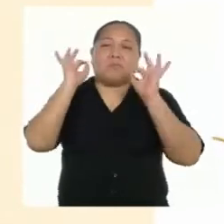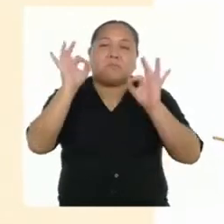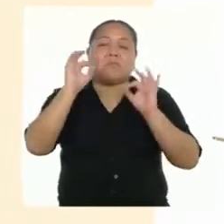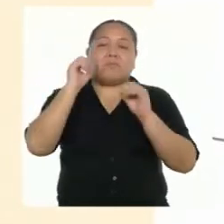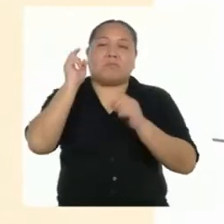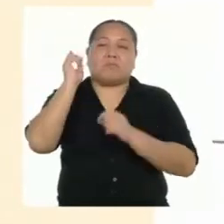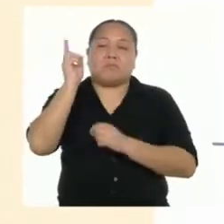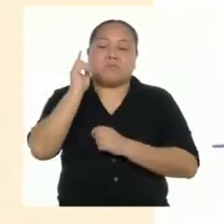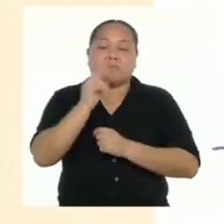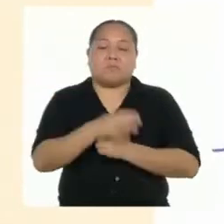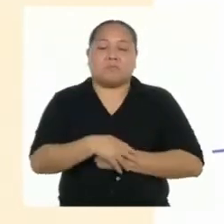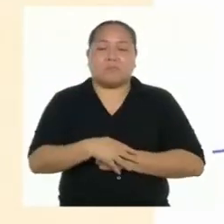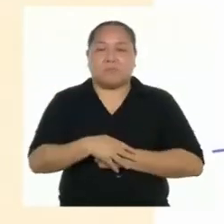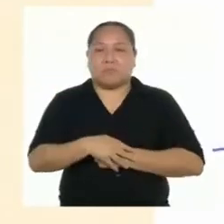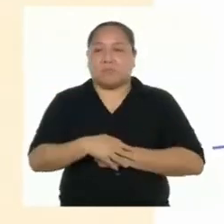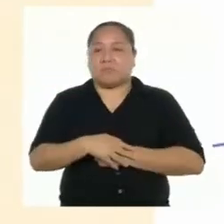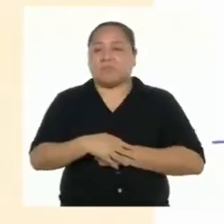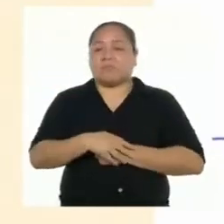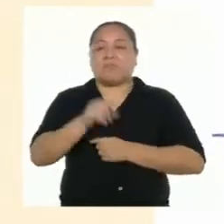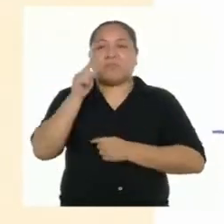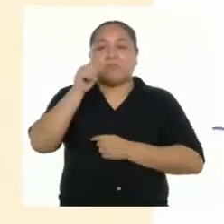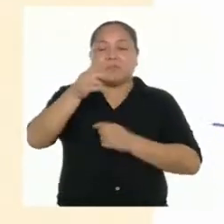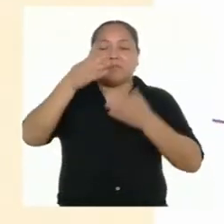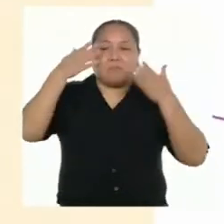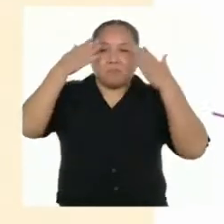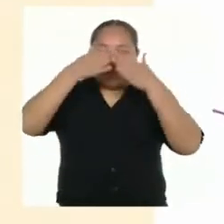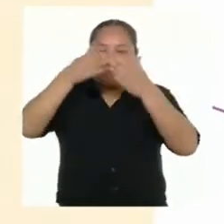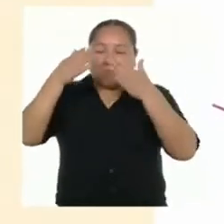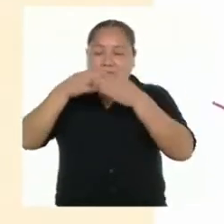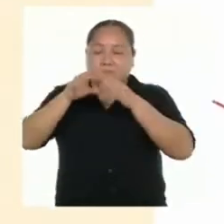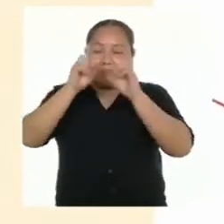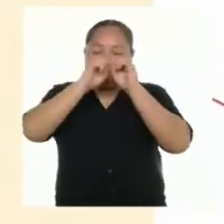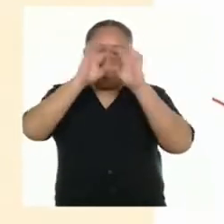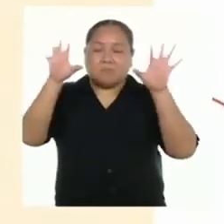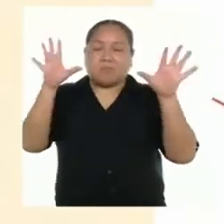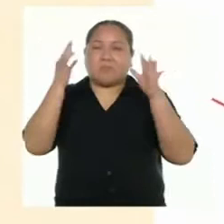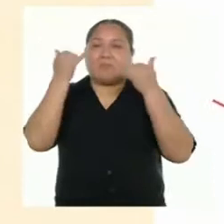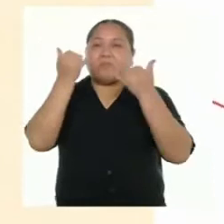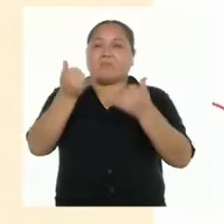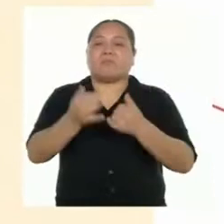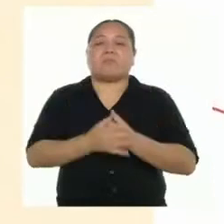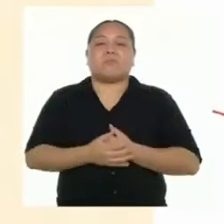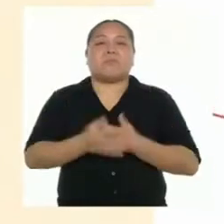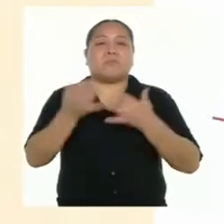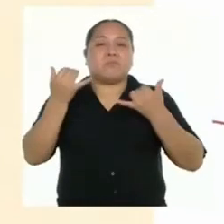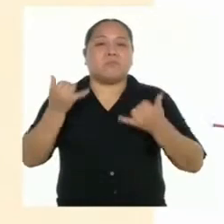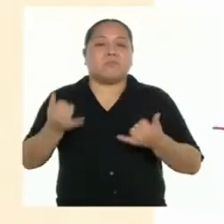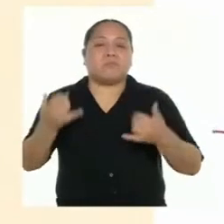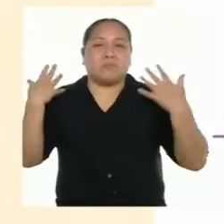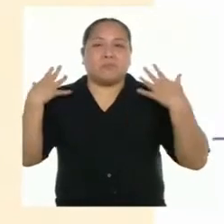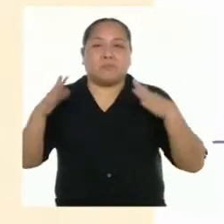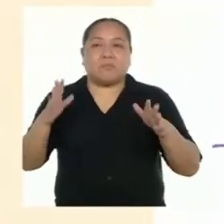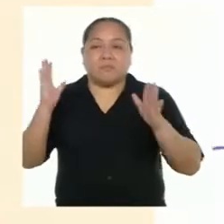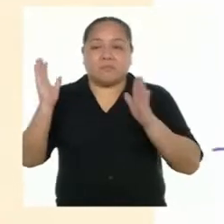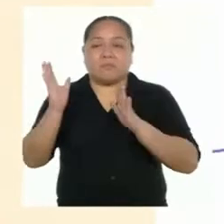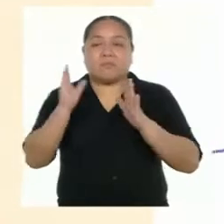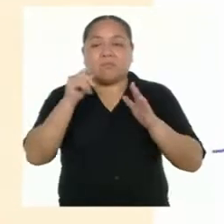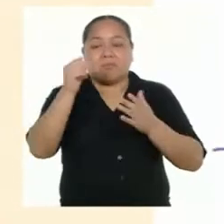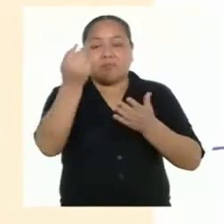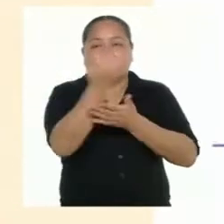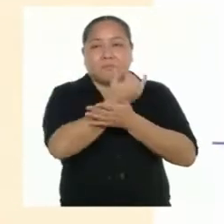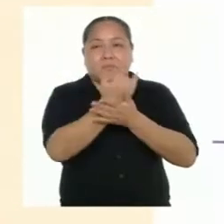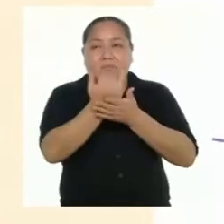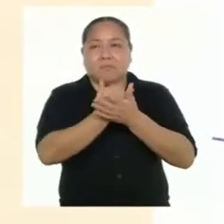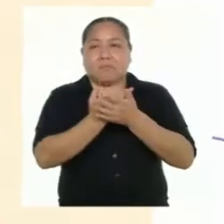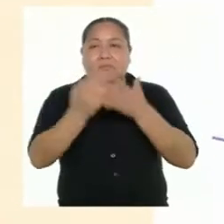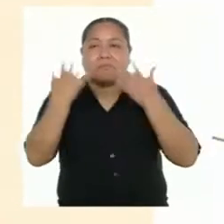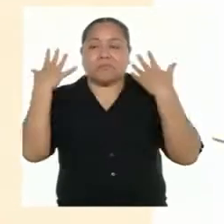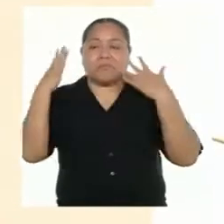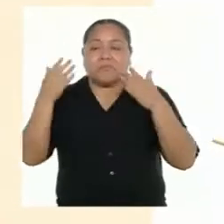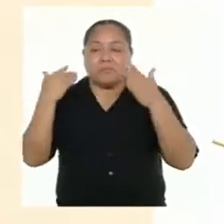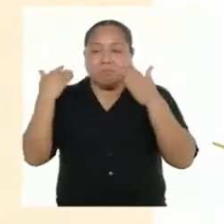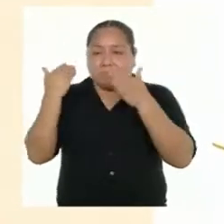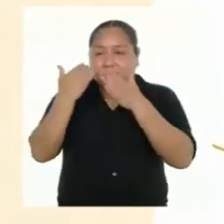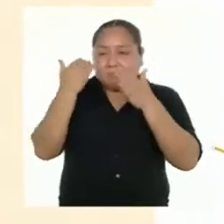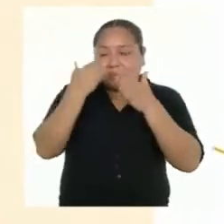Excelente trabajo, Yanira. Has sido muy precisa el día de hoy. Ahora que hemos hecho estos diseños,